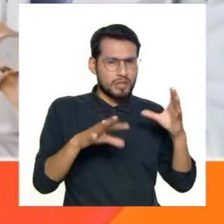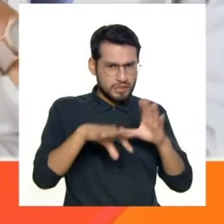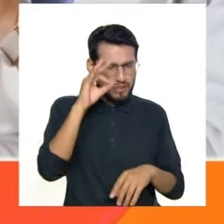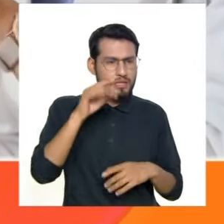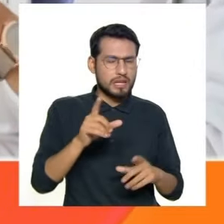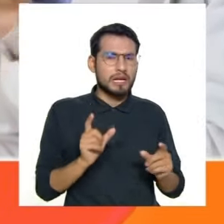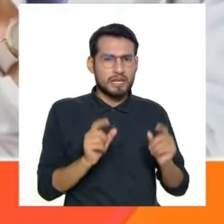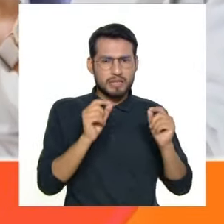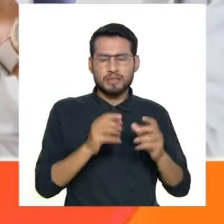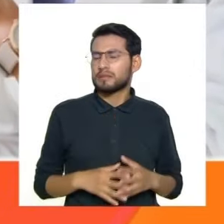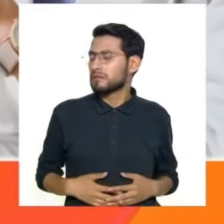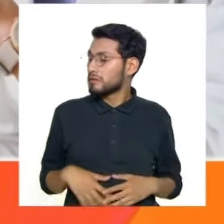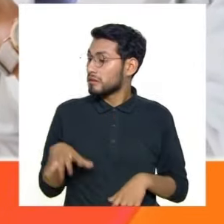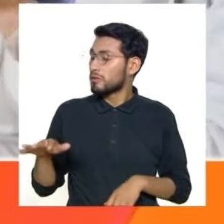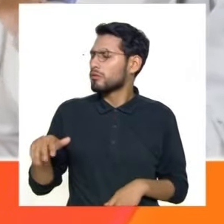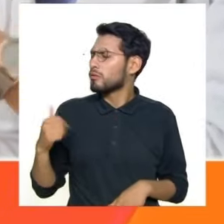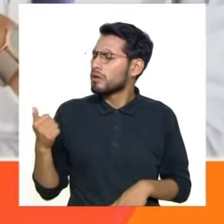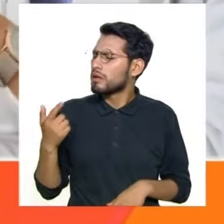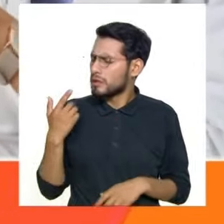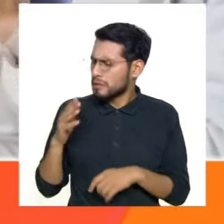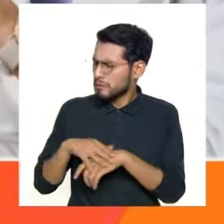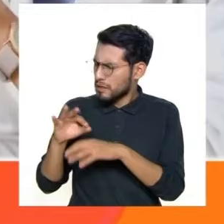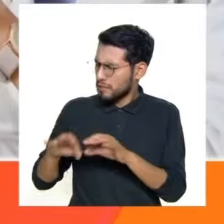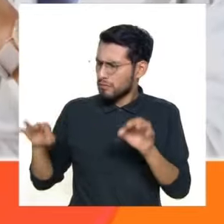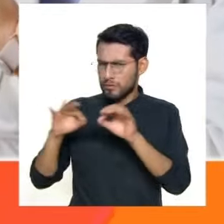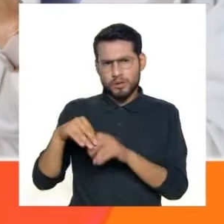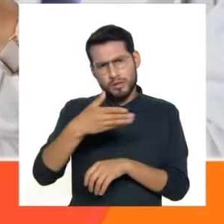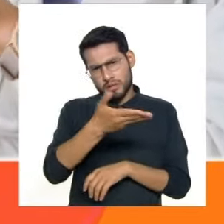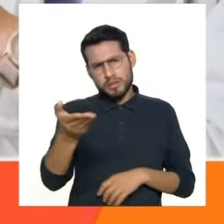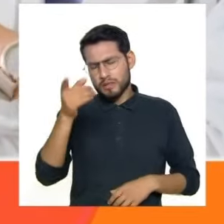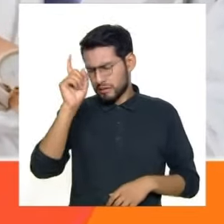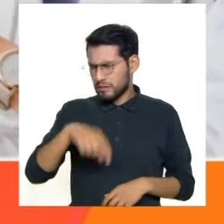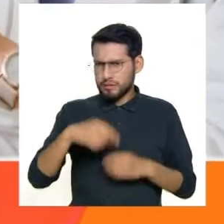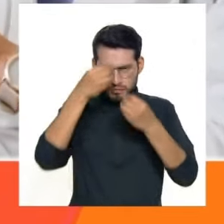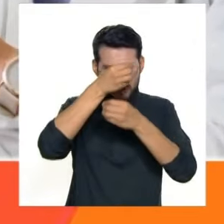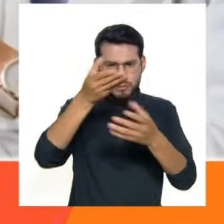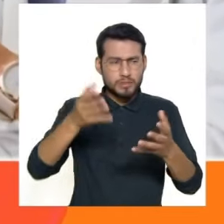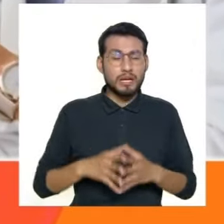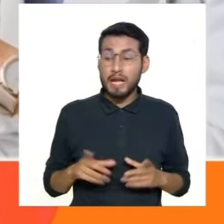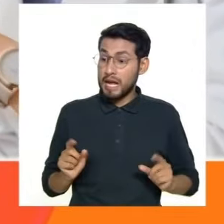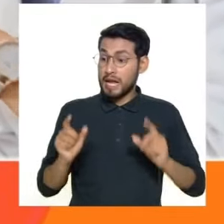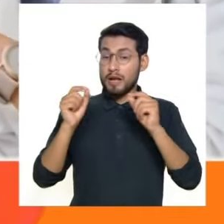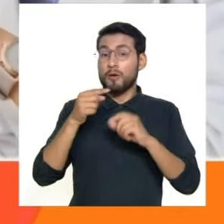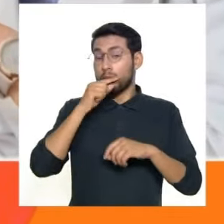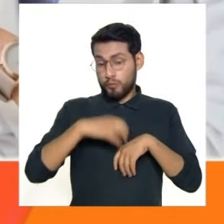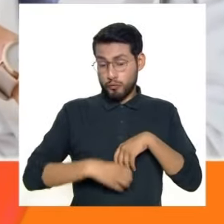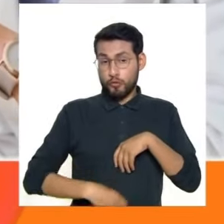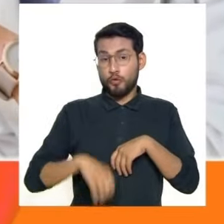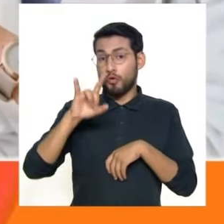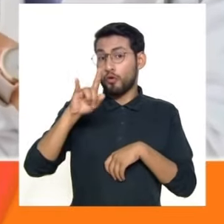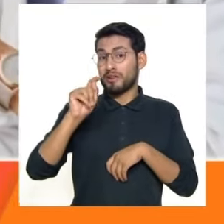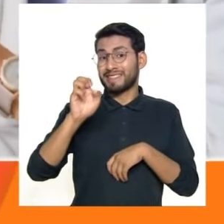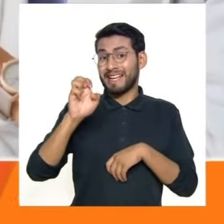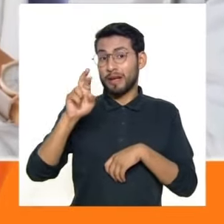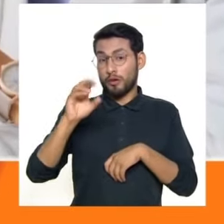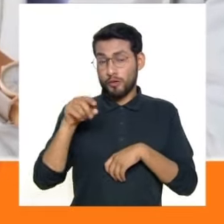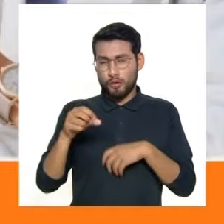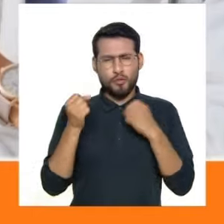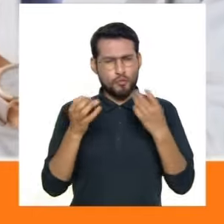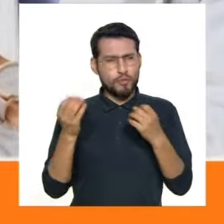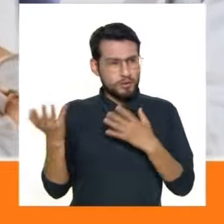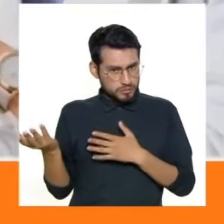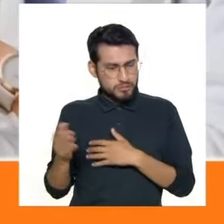de esta enfermedad No acá yo creo que hay otro mensaje muy importante que nuestros amigos televidentes deben conocer cáncer de cuello tenir una mujer que es tan frecuente